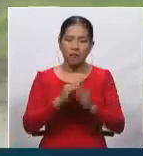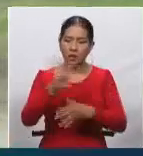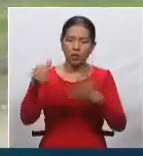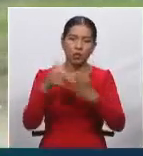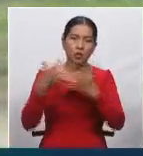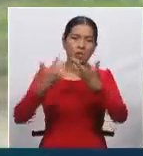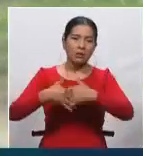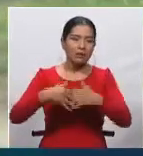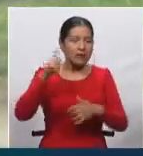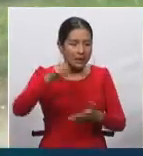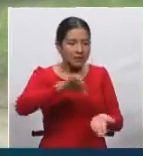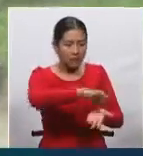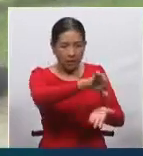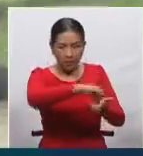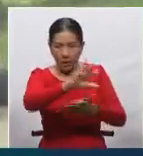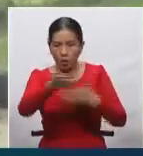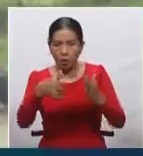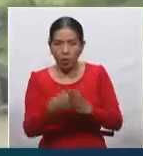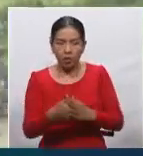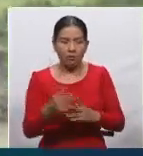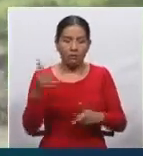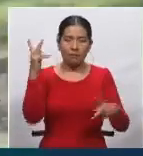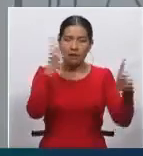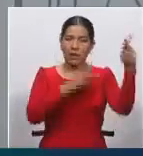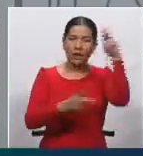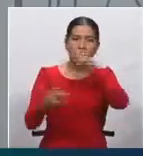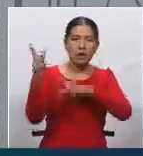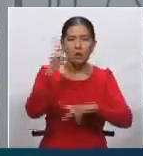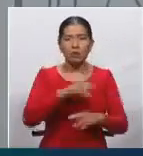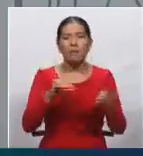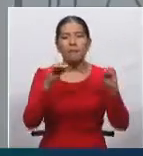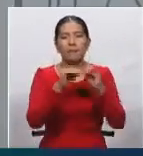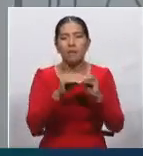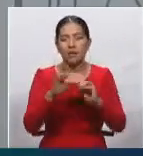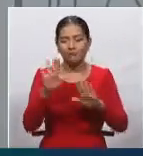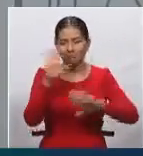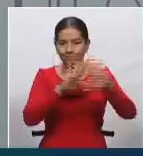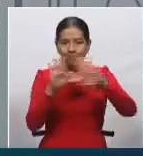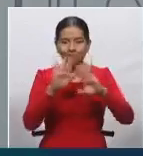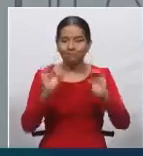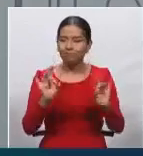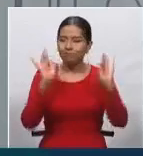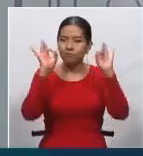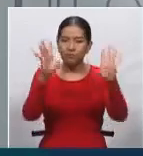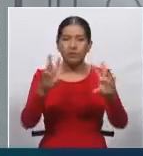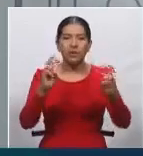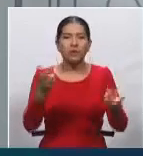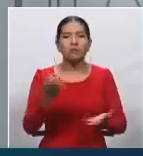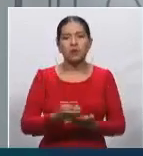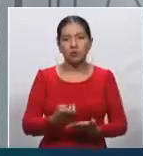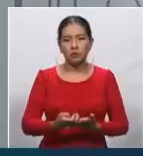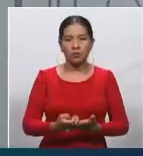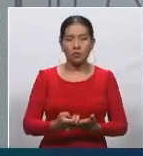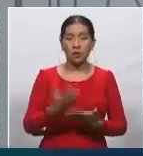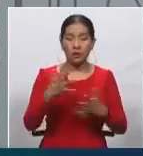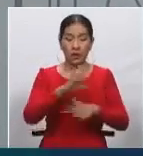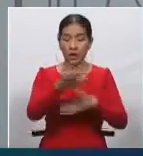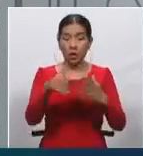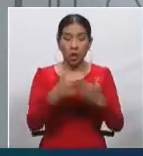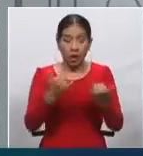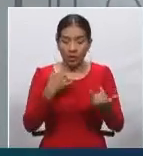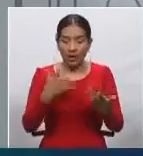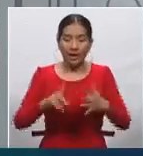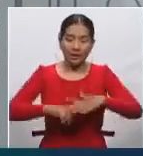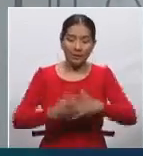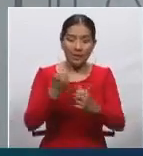trabajadores, haciendo referencia a las pérdidas económicas. Que no va a ser recuperado en un mes, dos meses o tres meses,